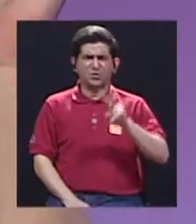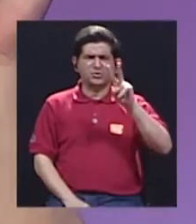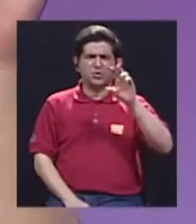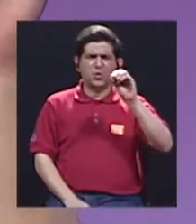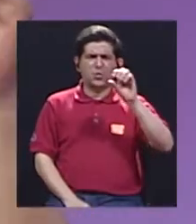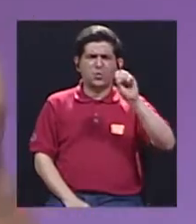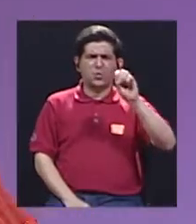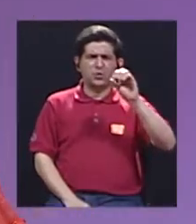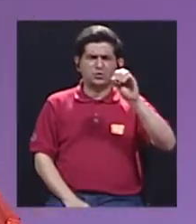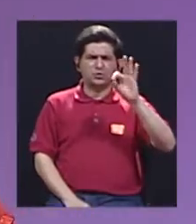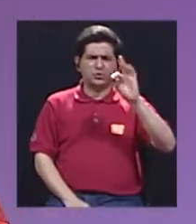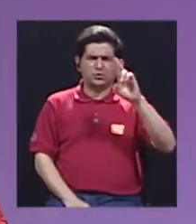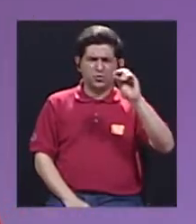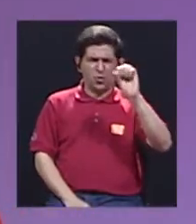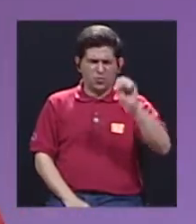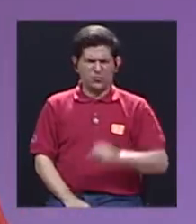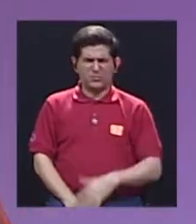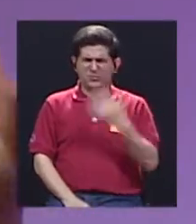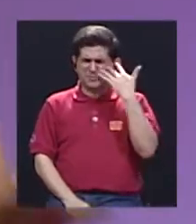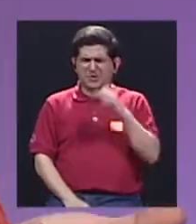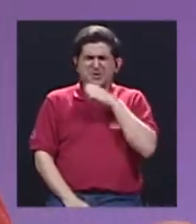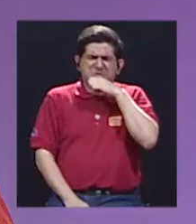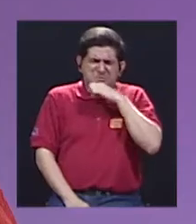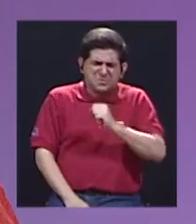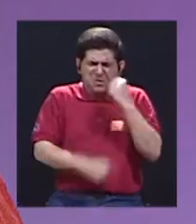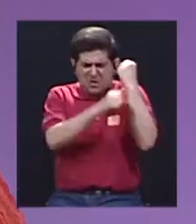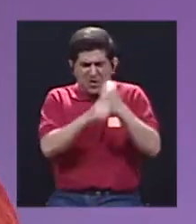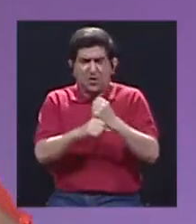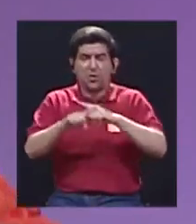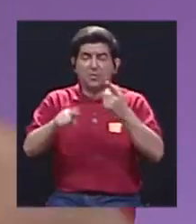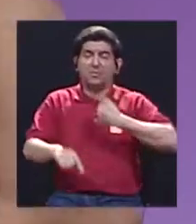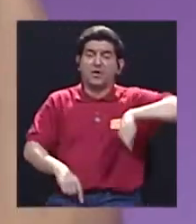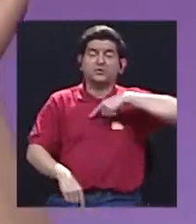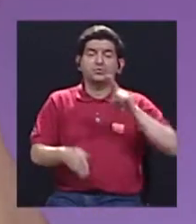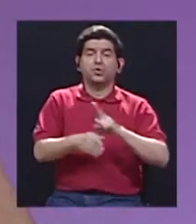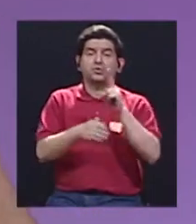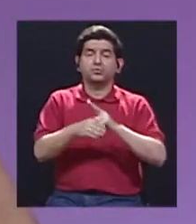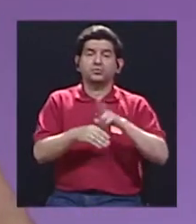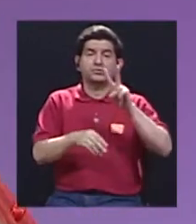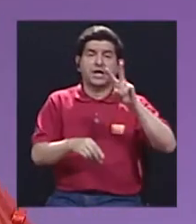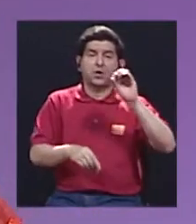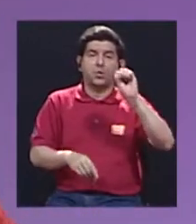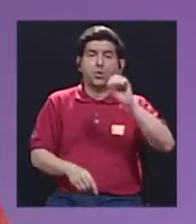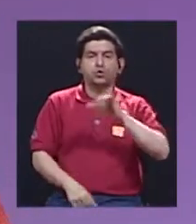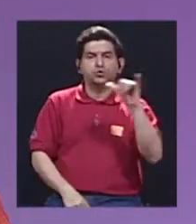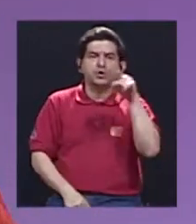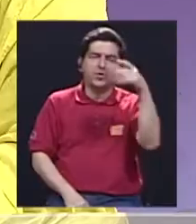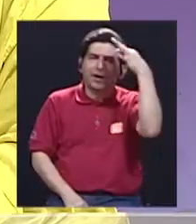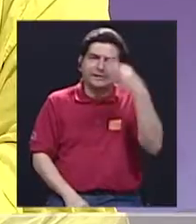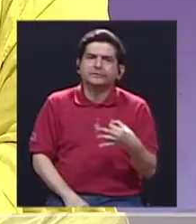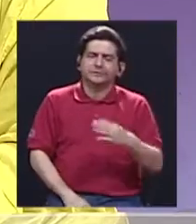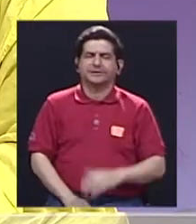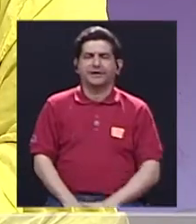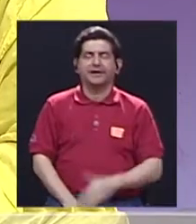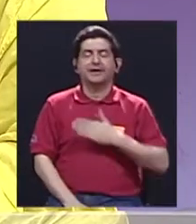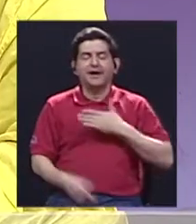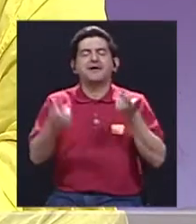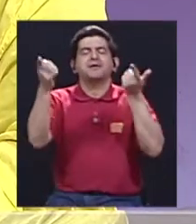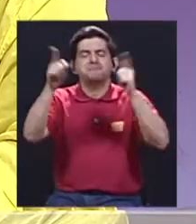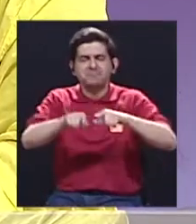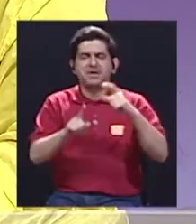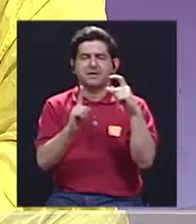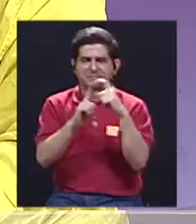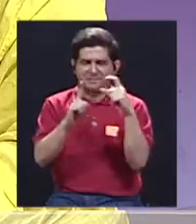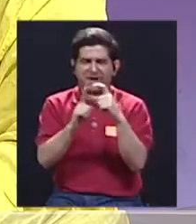nos ven a como de la colonia ya ya ellos por ejemplo que nosotros somos el voz les suena como de la colonia entonces un poco de eso me pasa aquí que me